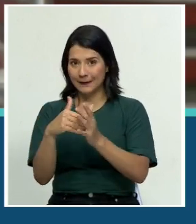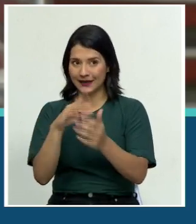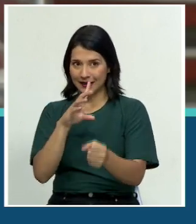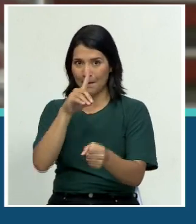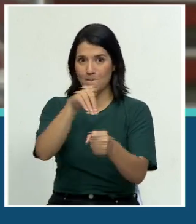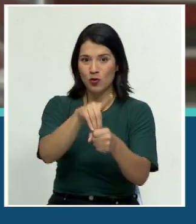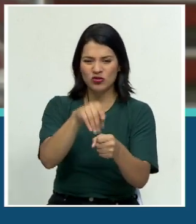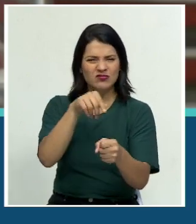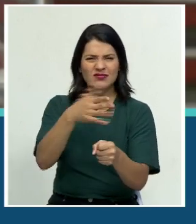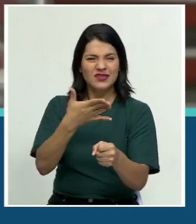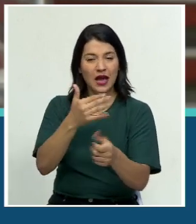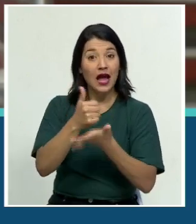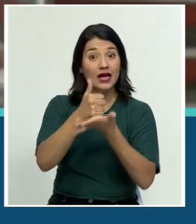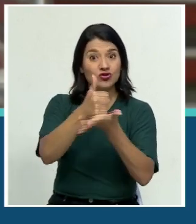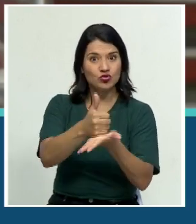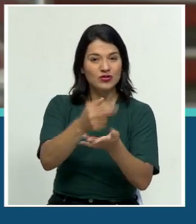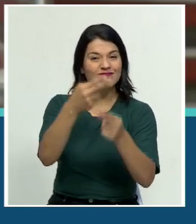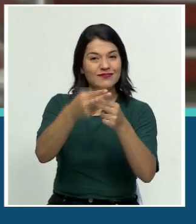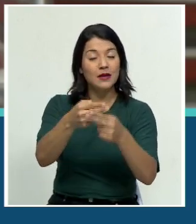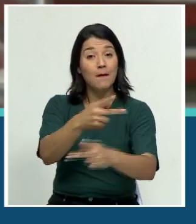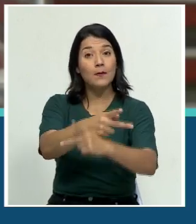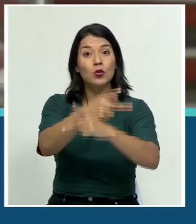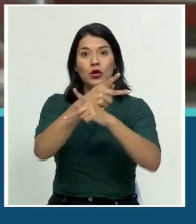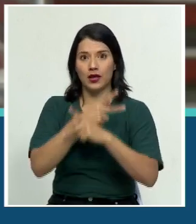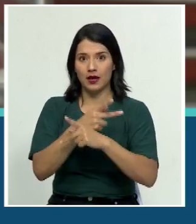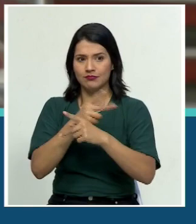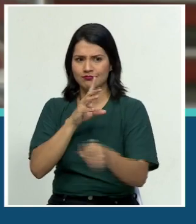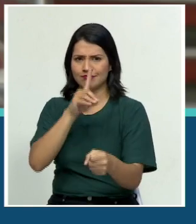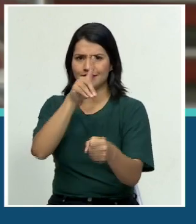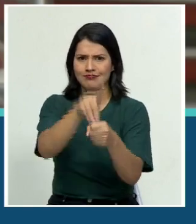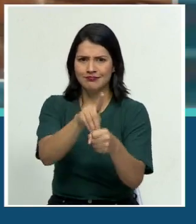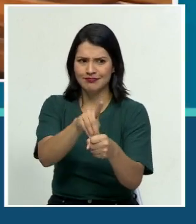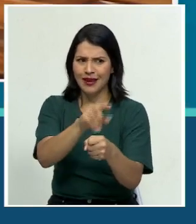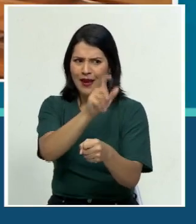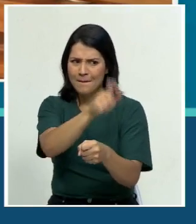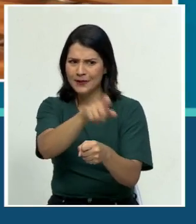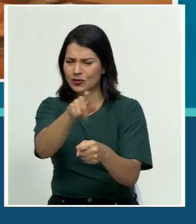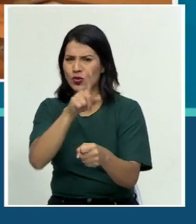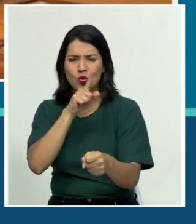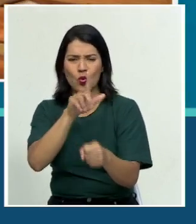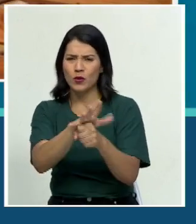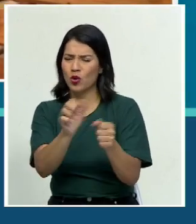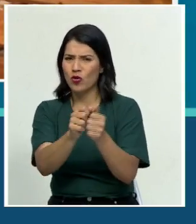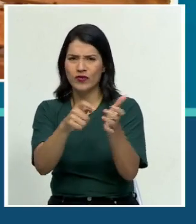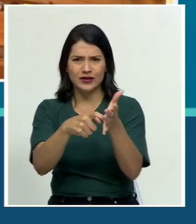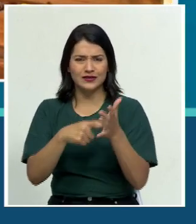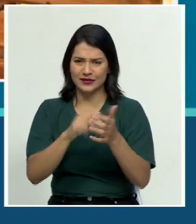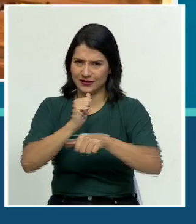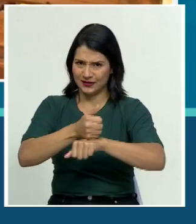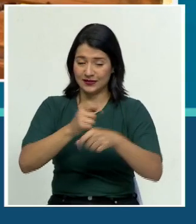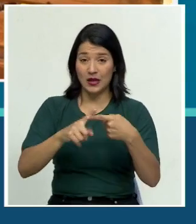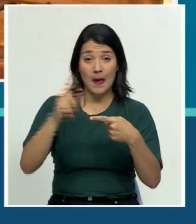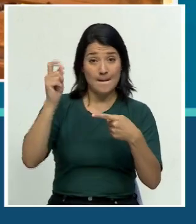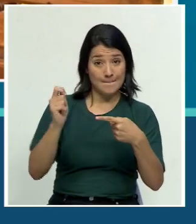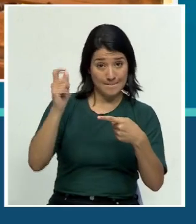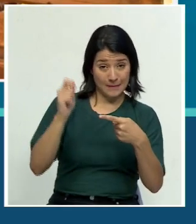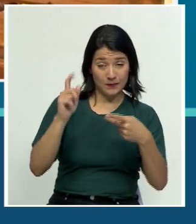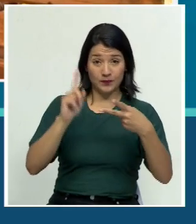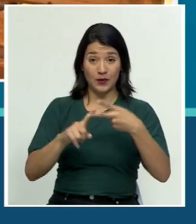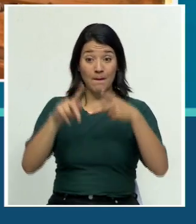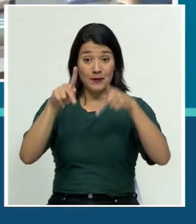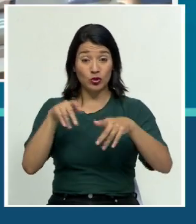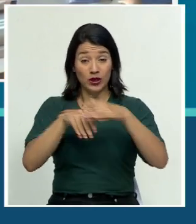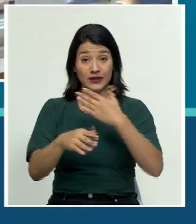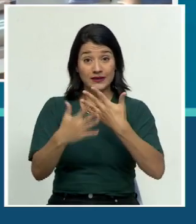que se dieron a personas que no cumplían con los requisitos establecidos, entre ellos pensionados, privados de libertad y funcionarios